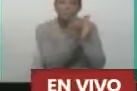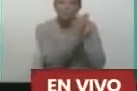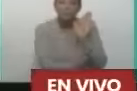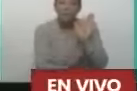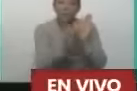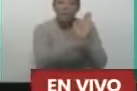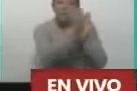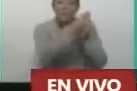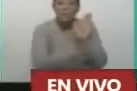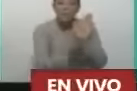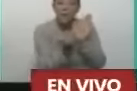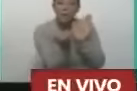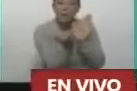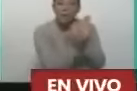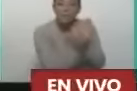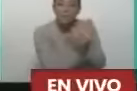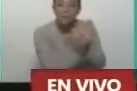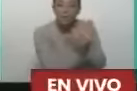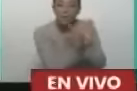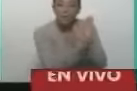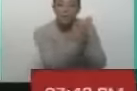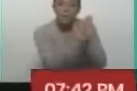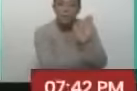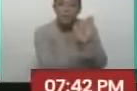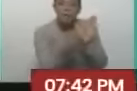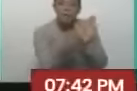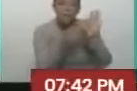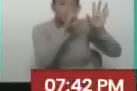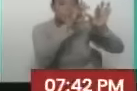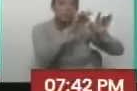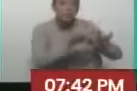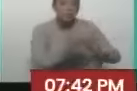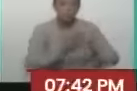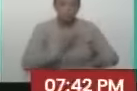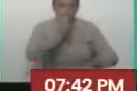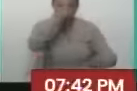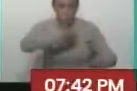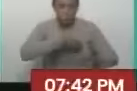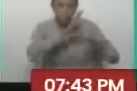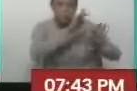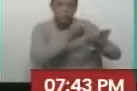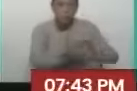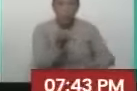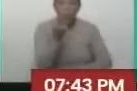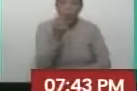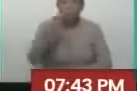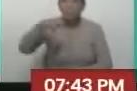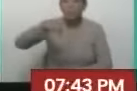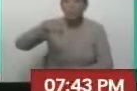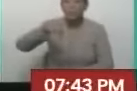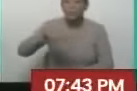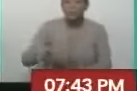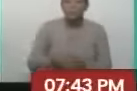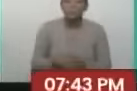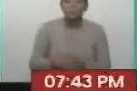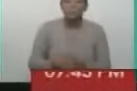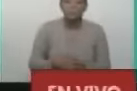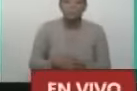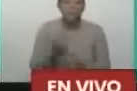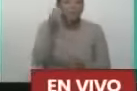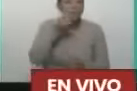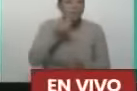y firmada que escribí el de noviembre el